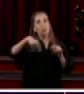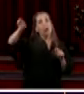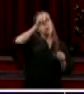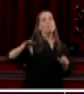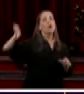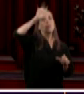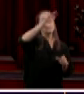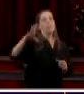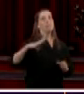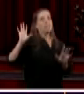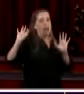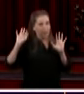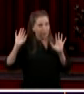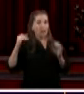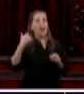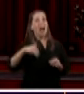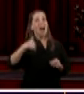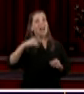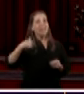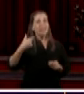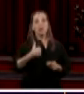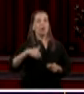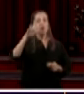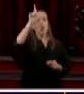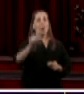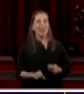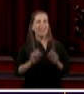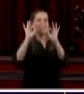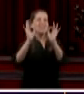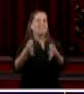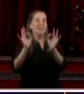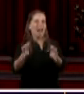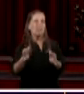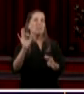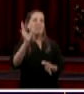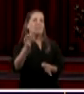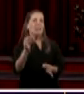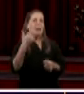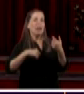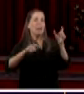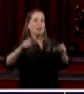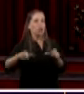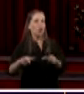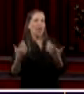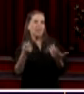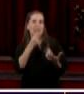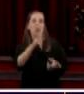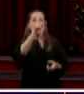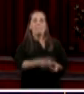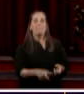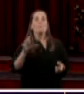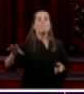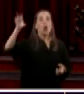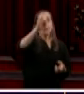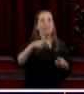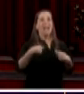si gasta más o menos plata no es ningún mérito gastar un poco menos de plata el mérito es que por supuesto seas austero porque si no generas no te puede